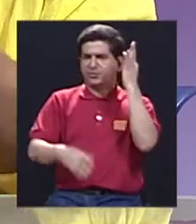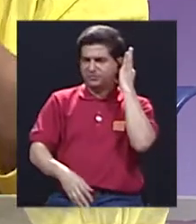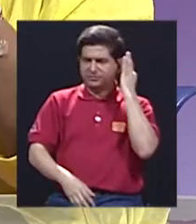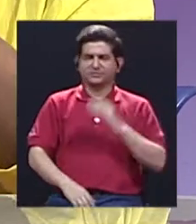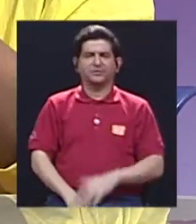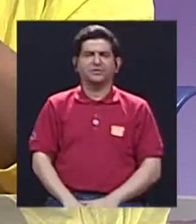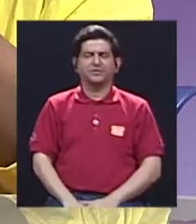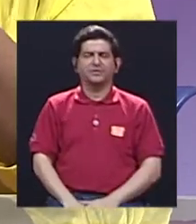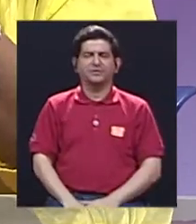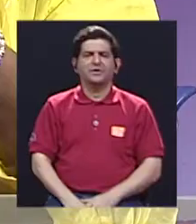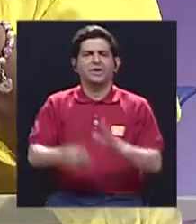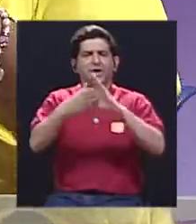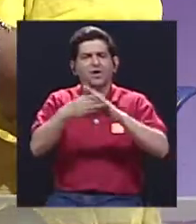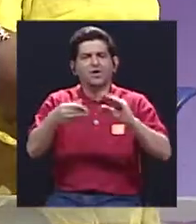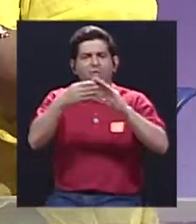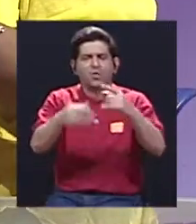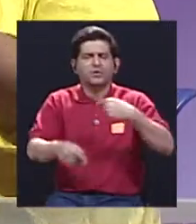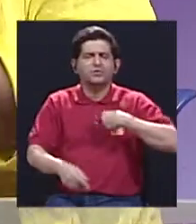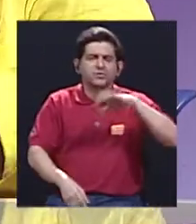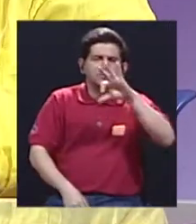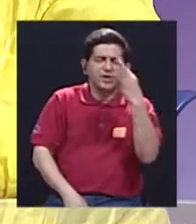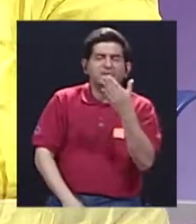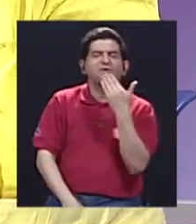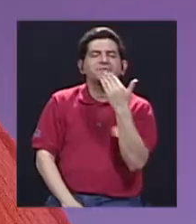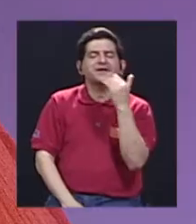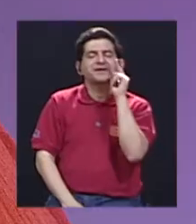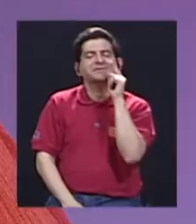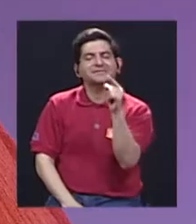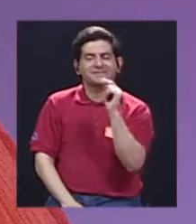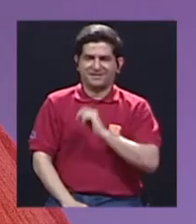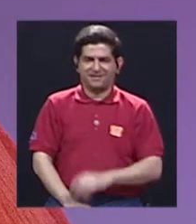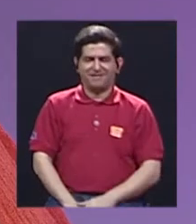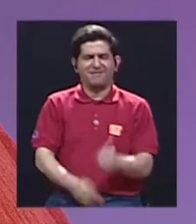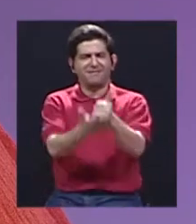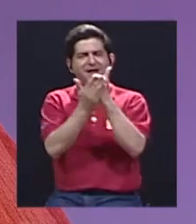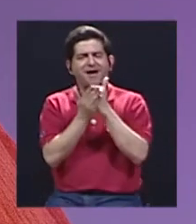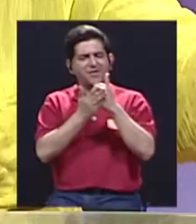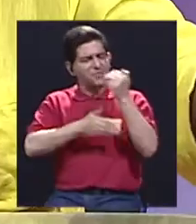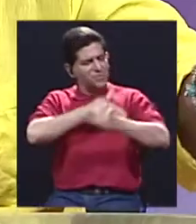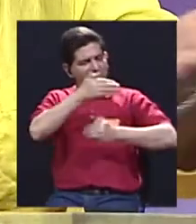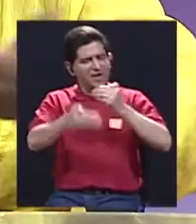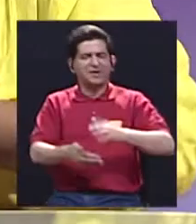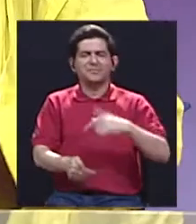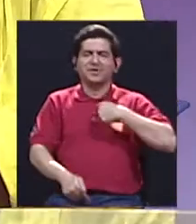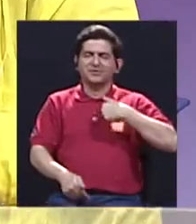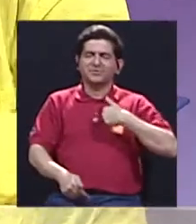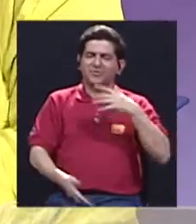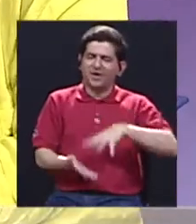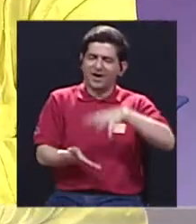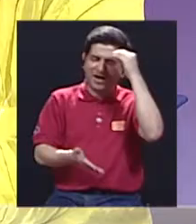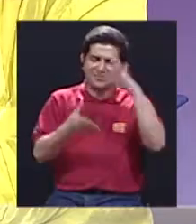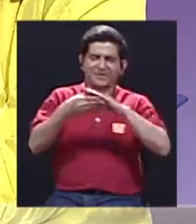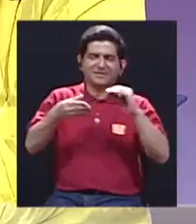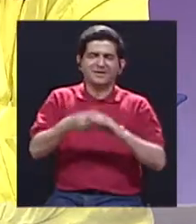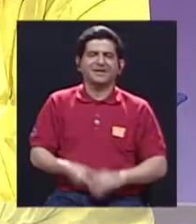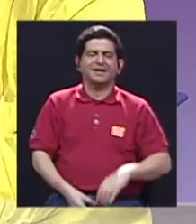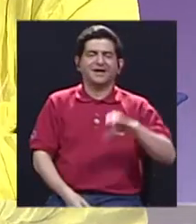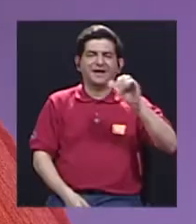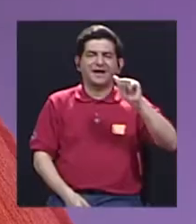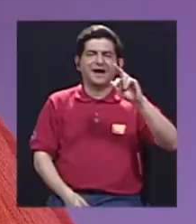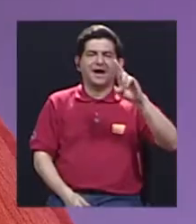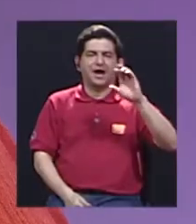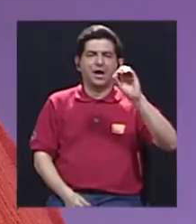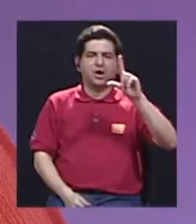cuento cuentos de la manera que cuento gracias a ella que me ayudó en el camino a contar carolina rueda de